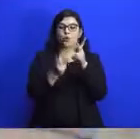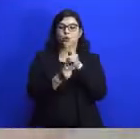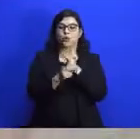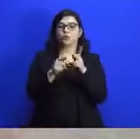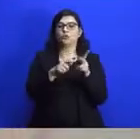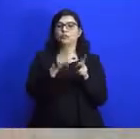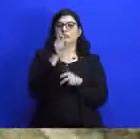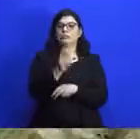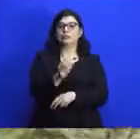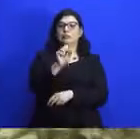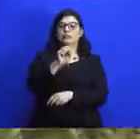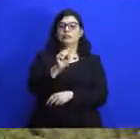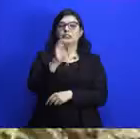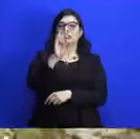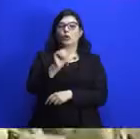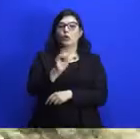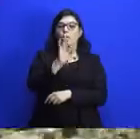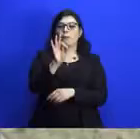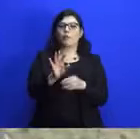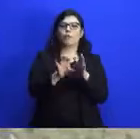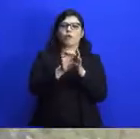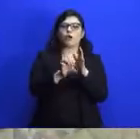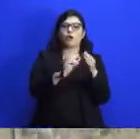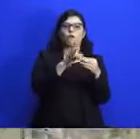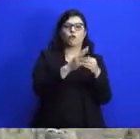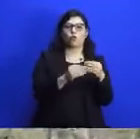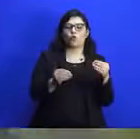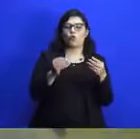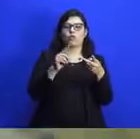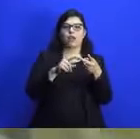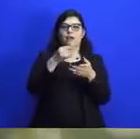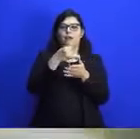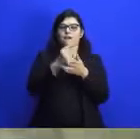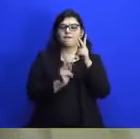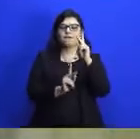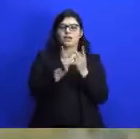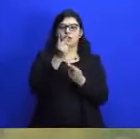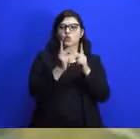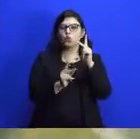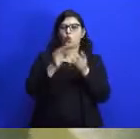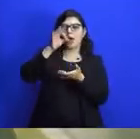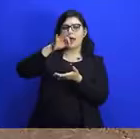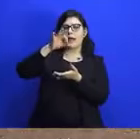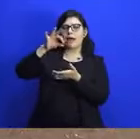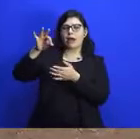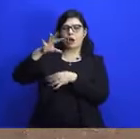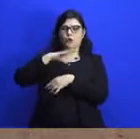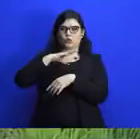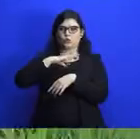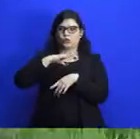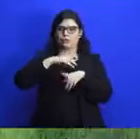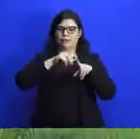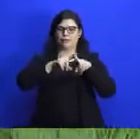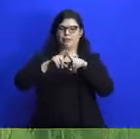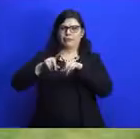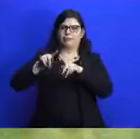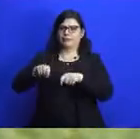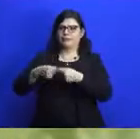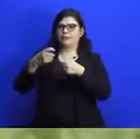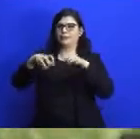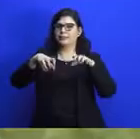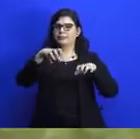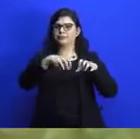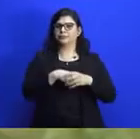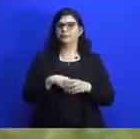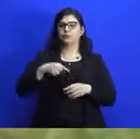el 69% de las frutas, verduras y granos vendidos en nuestras tiendas de diferentes formatos en Centroamérica. Al